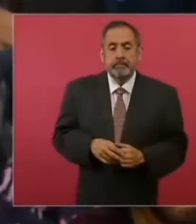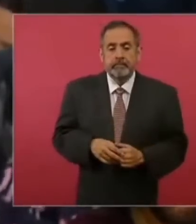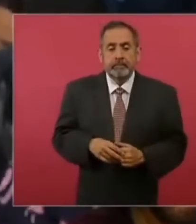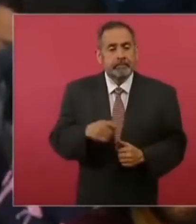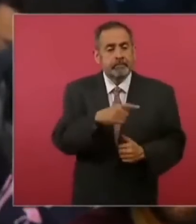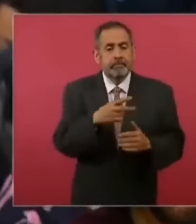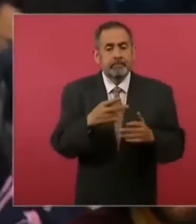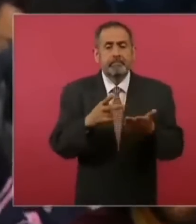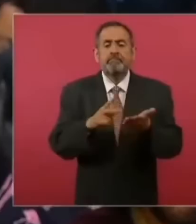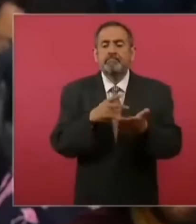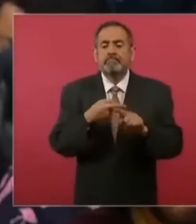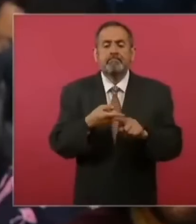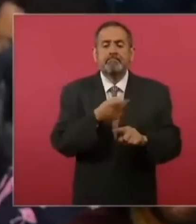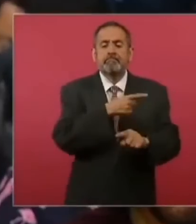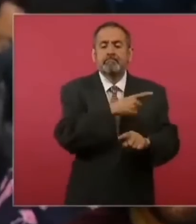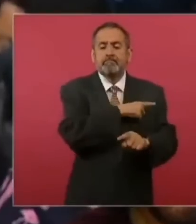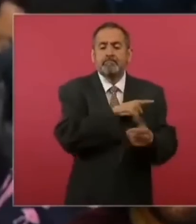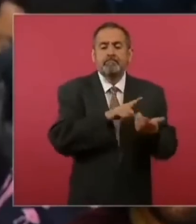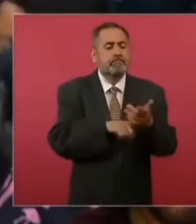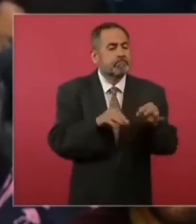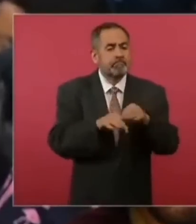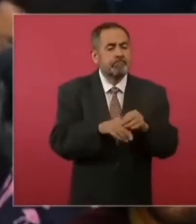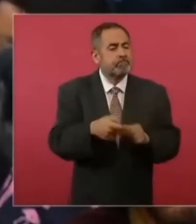ya ha hecho trabajos con anterioridad.